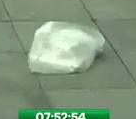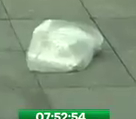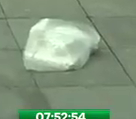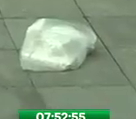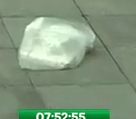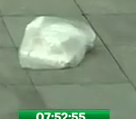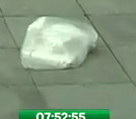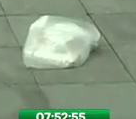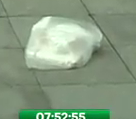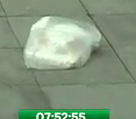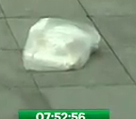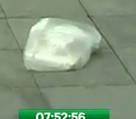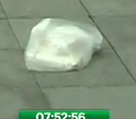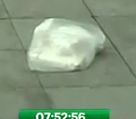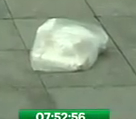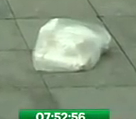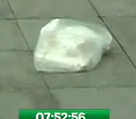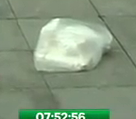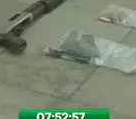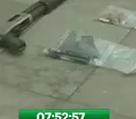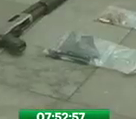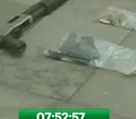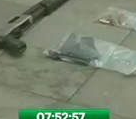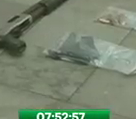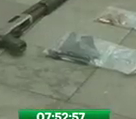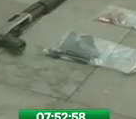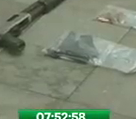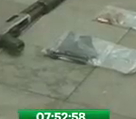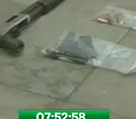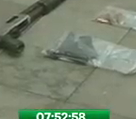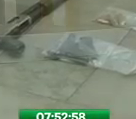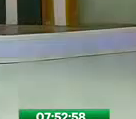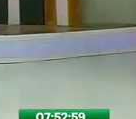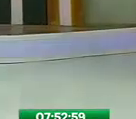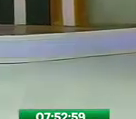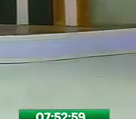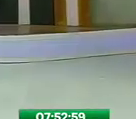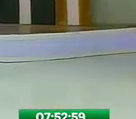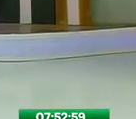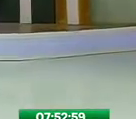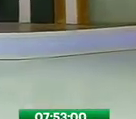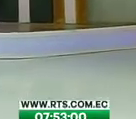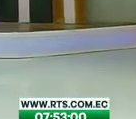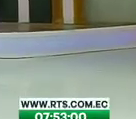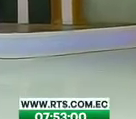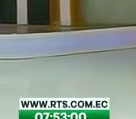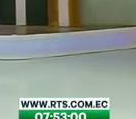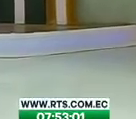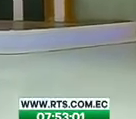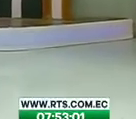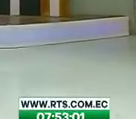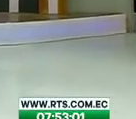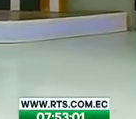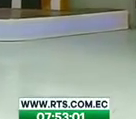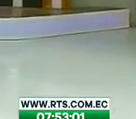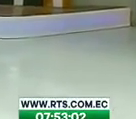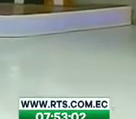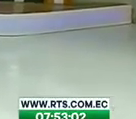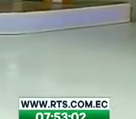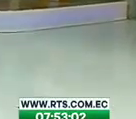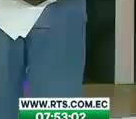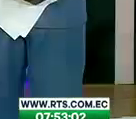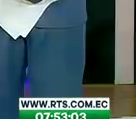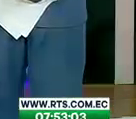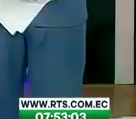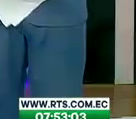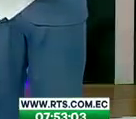de $500,000, informó Adriana Peralta. En Líbano, tras 13 días de protesta,